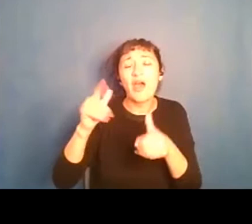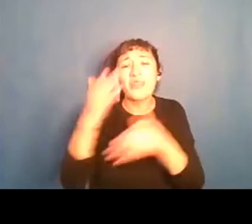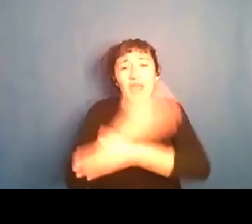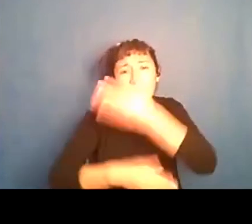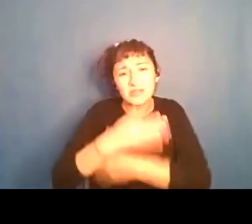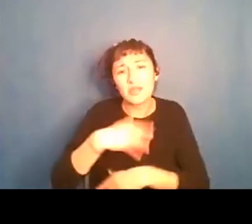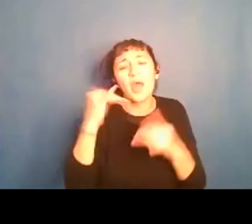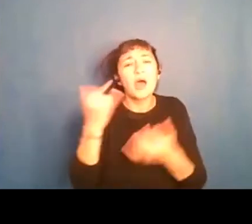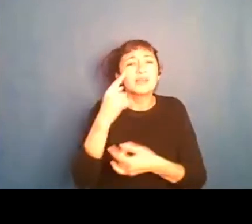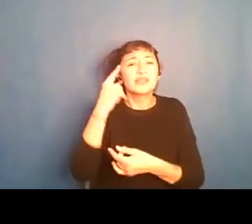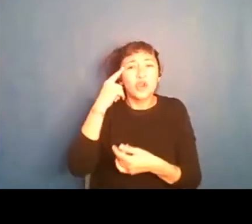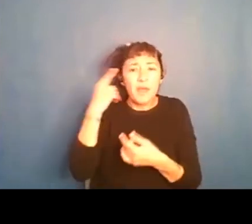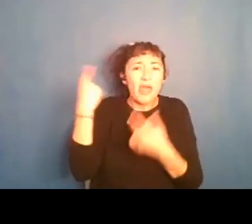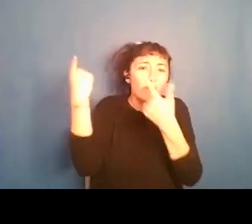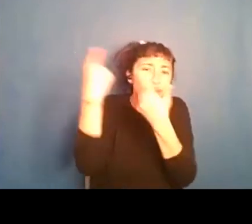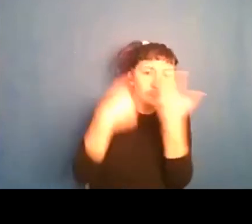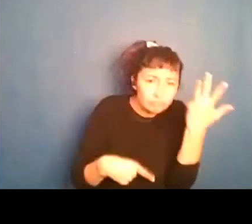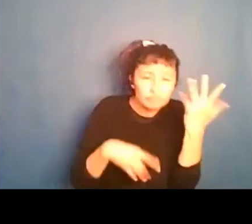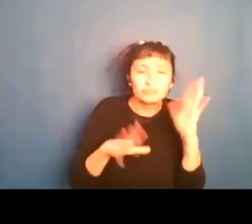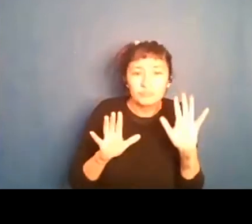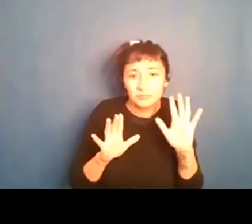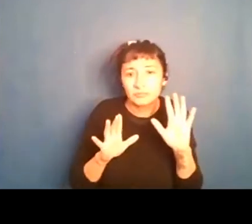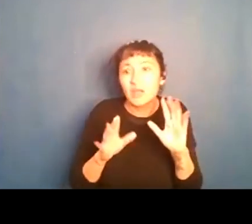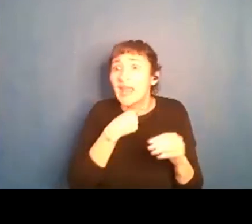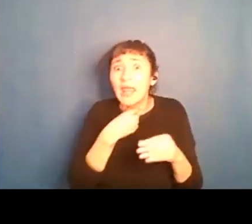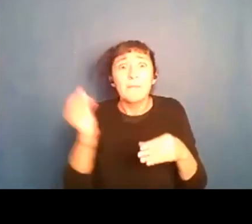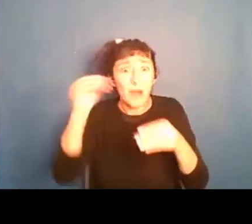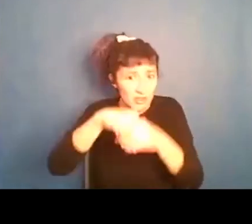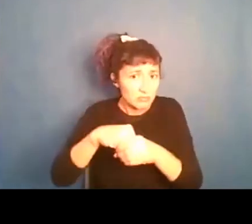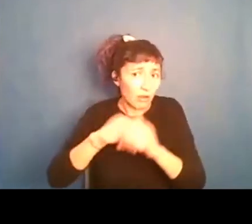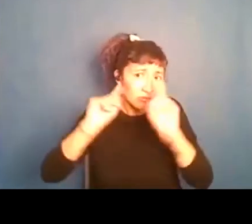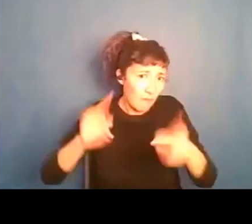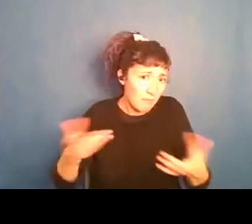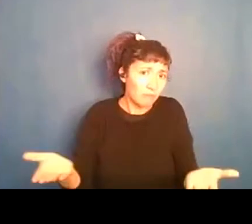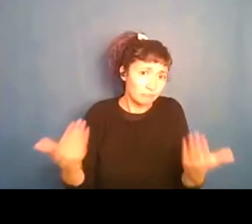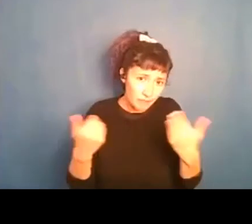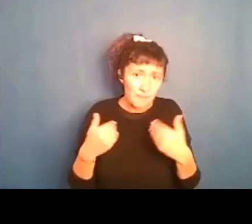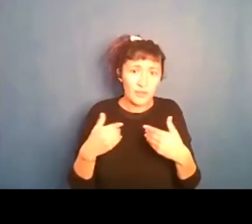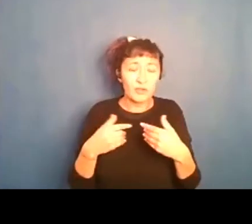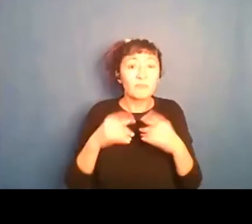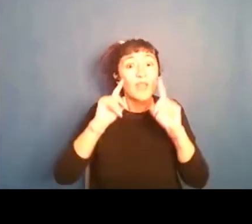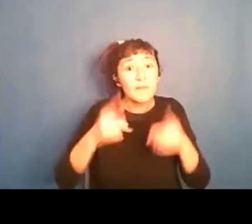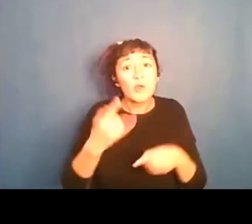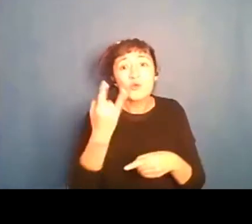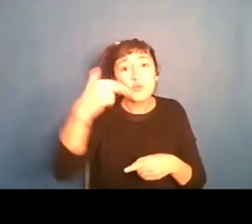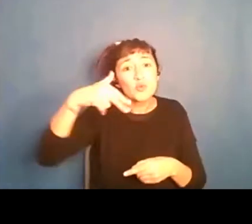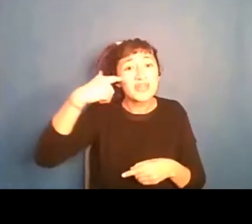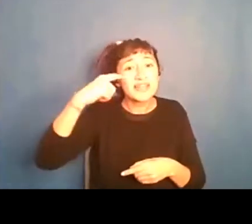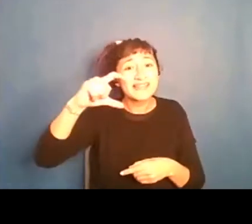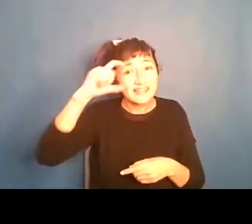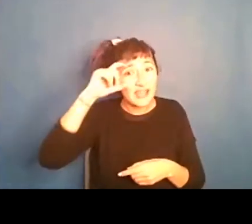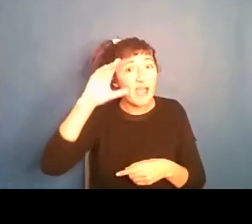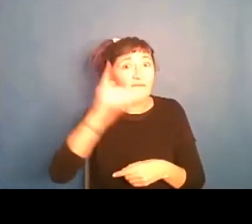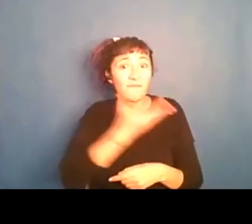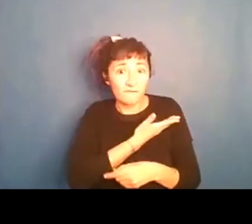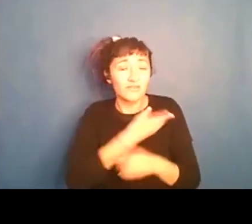o etcétera, que participaron, que dieron voz. Hasta inclusive la UNICEF logró participar en la